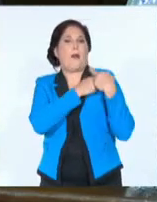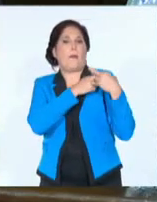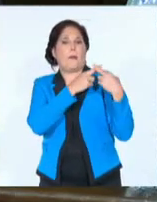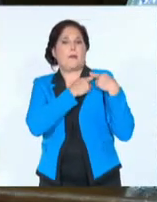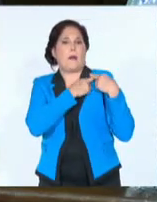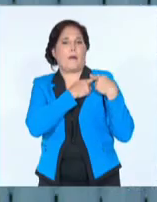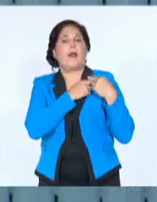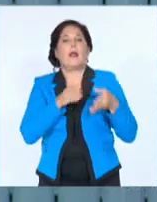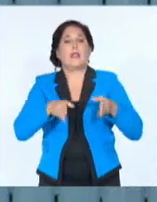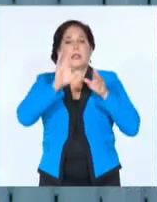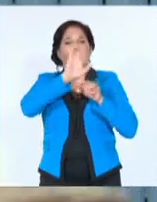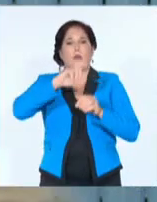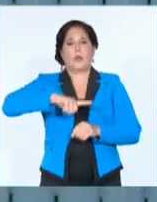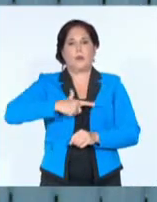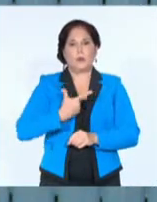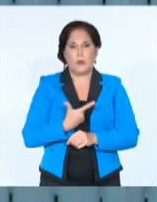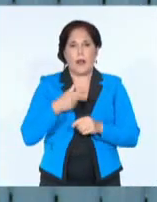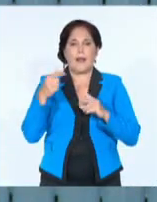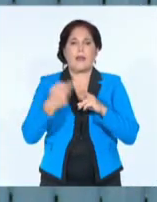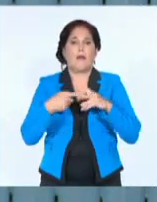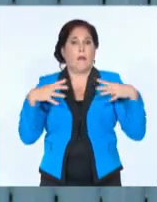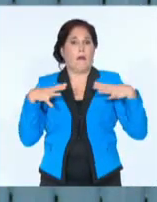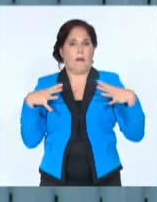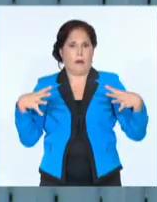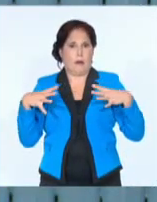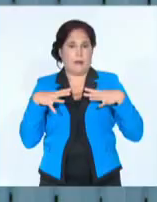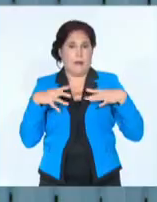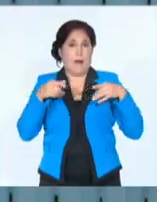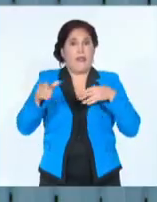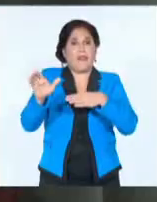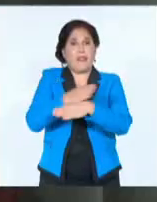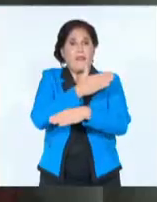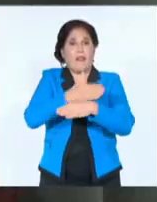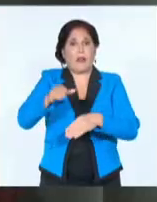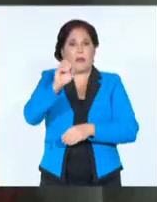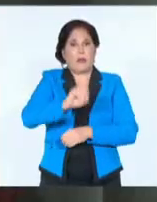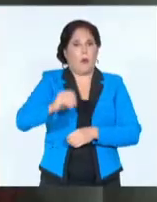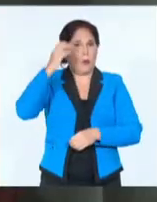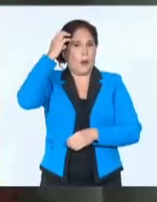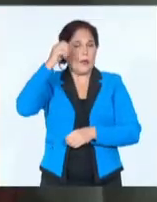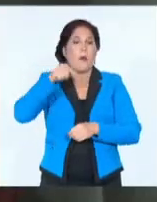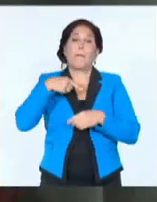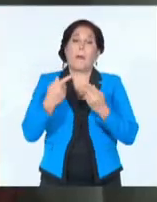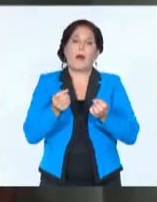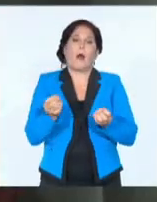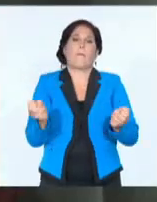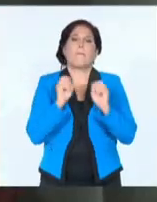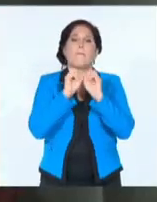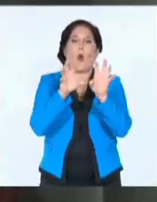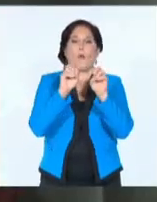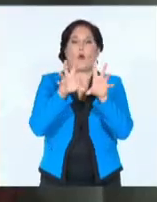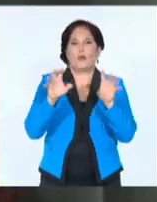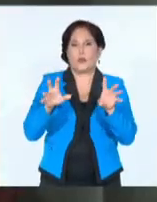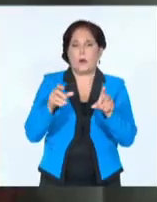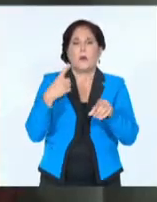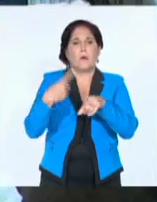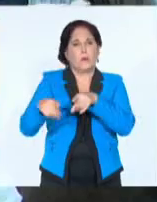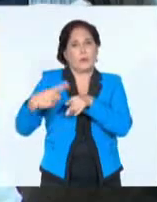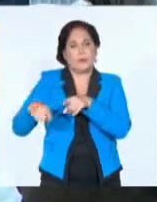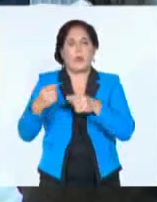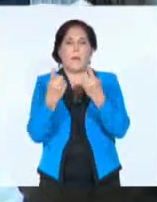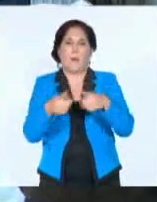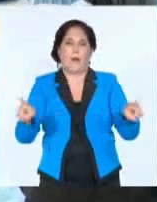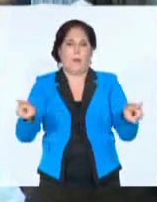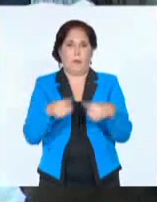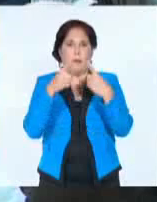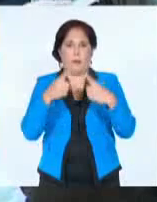las instituciones culturales y recreativas y de los diferentes organismos en la promoción responsable de productos musicales,